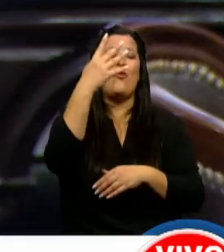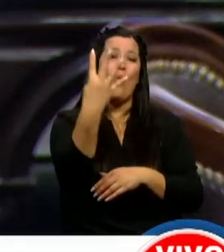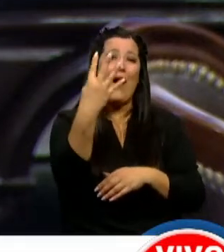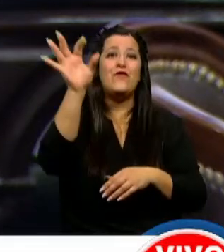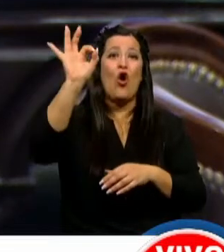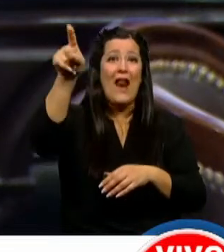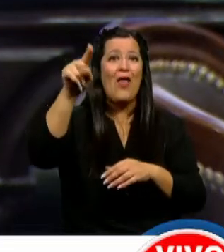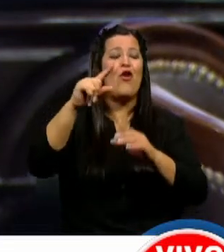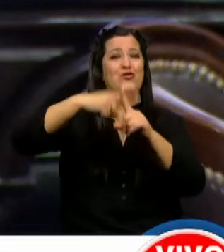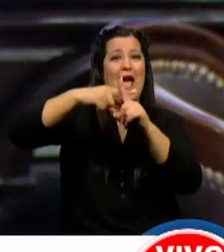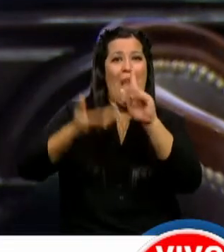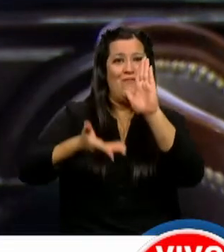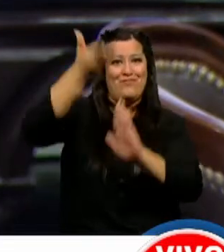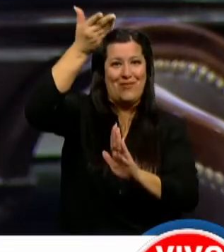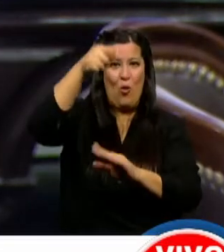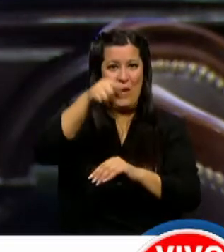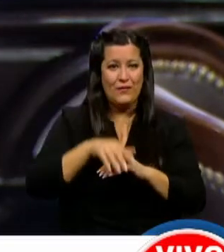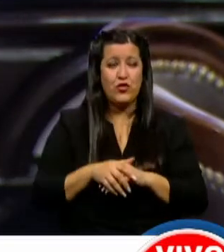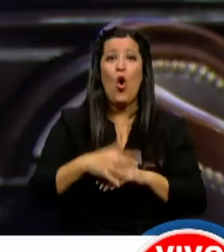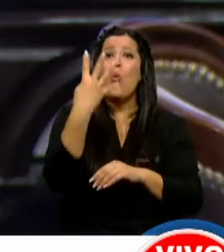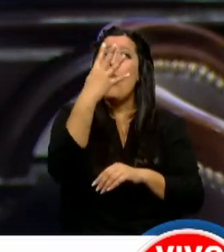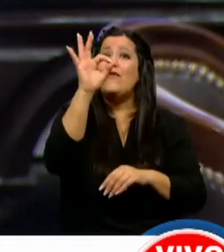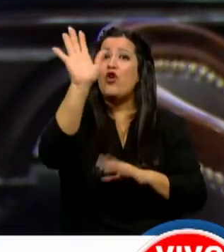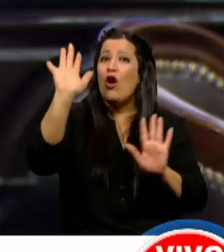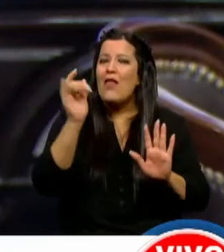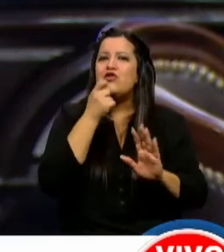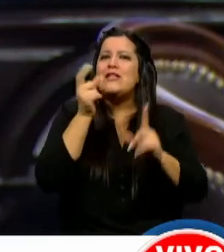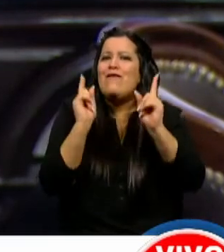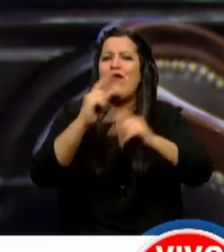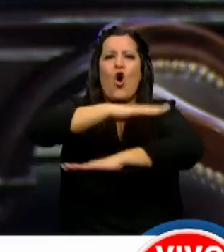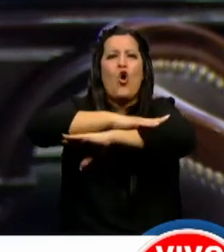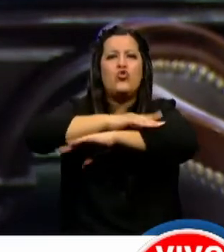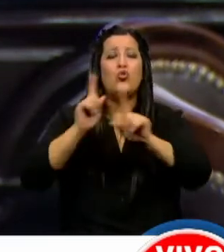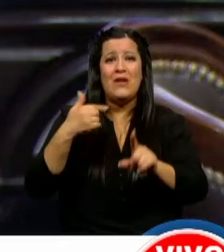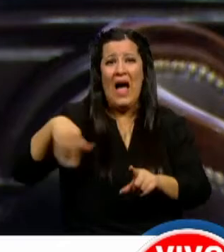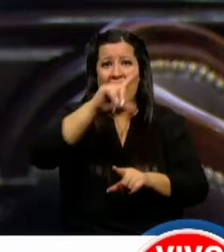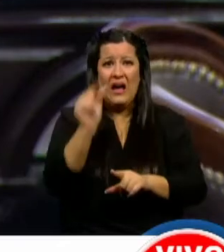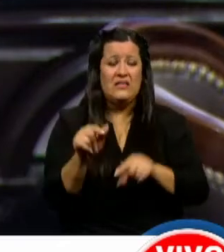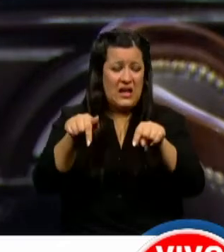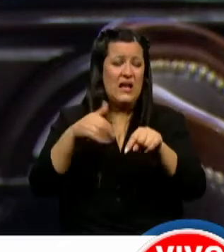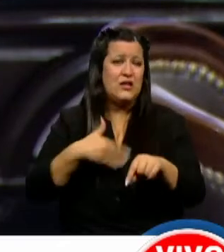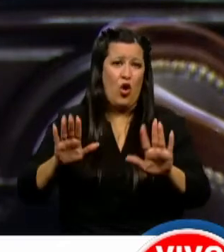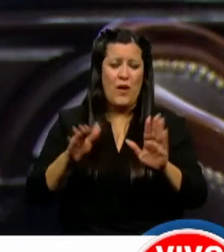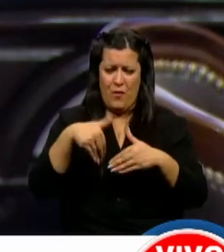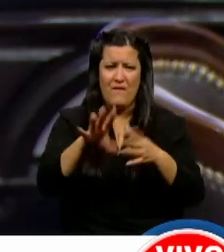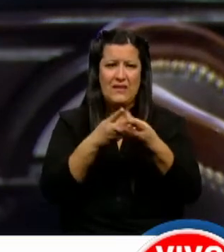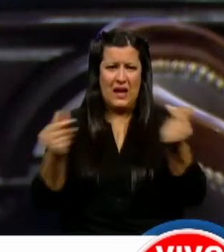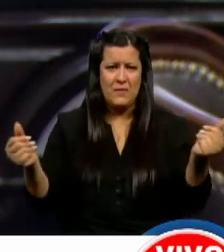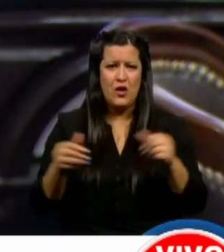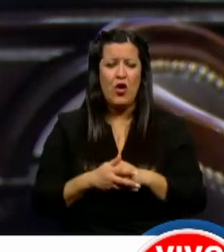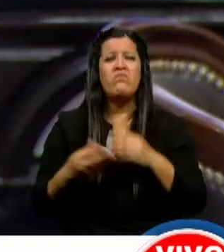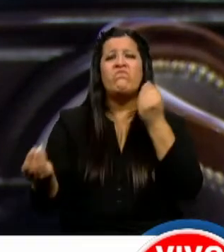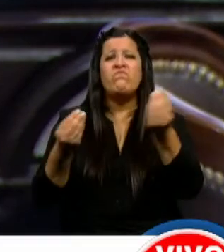temperatura. 4 grados si siguiéramos el comportamiento que tiene nuestro país y este gobierno. Voy cerrando, presidente. ¿En